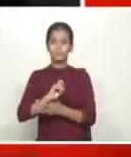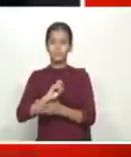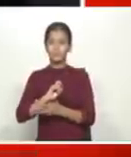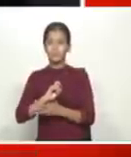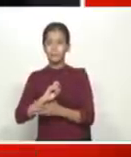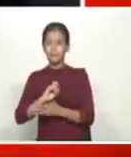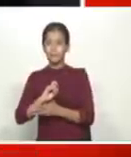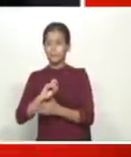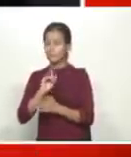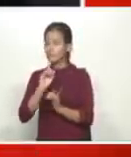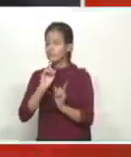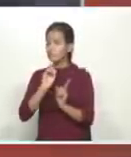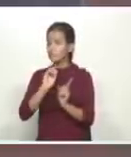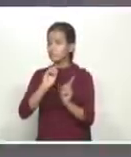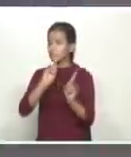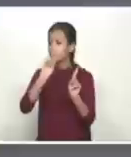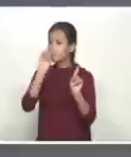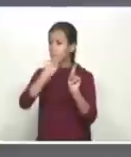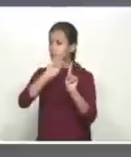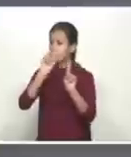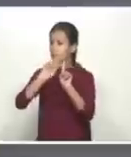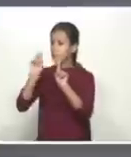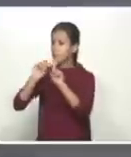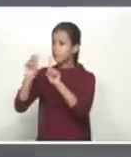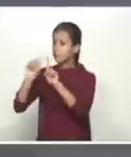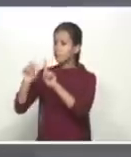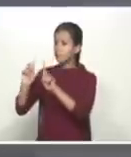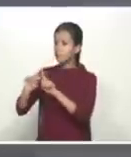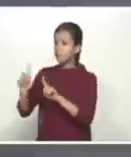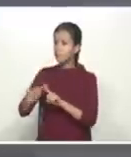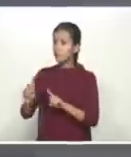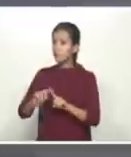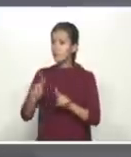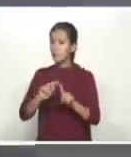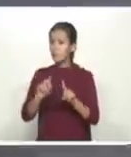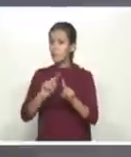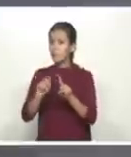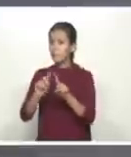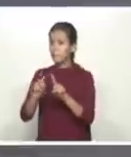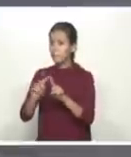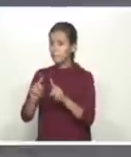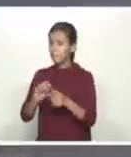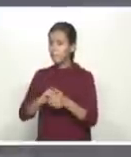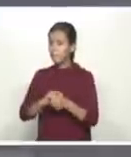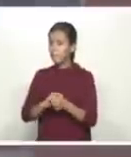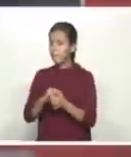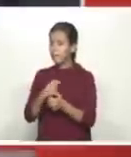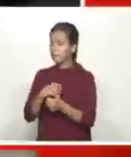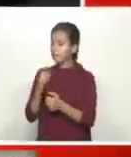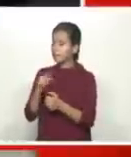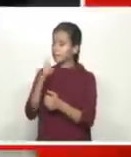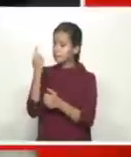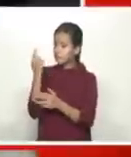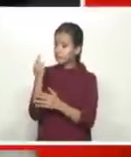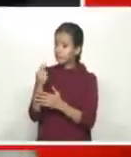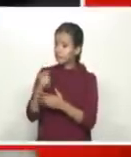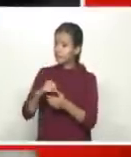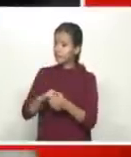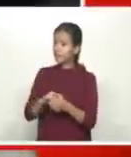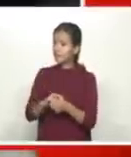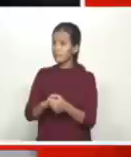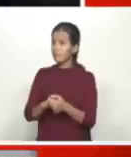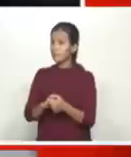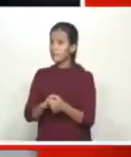Hay varios escritores, filósofos que han escrito sobre el poder. Te voy a recomendar uno, el más moderno, ya murió, pero es